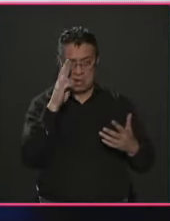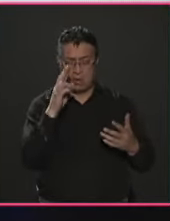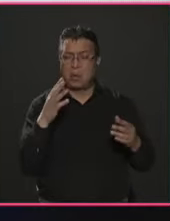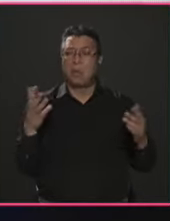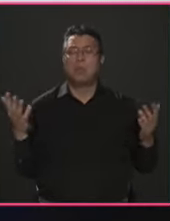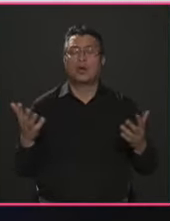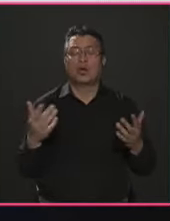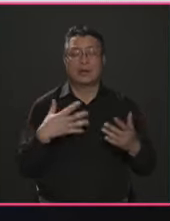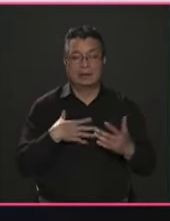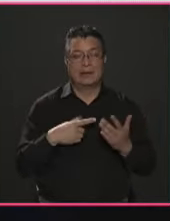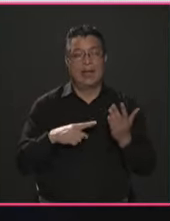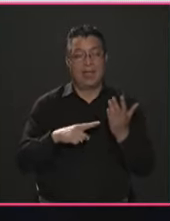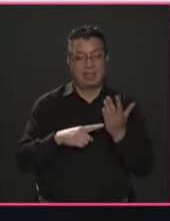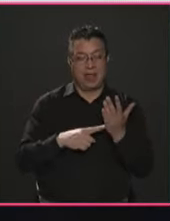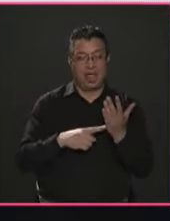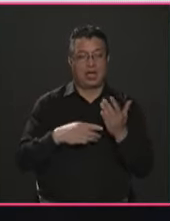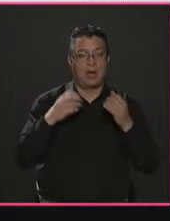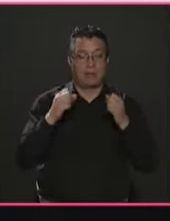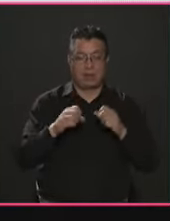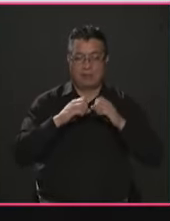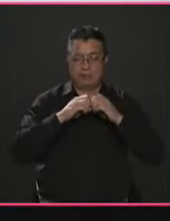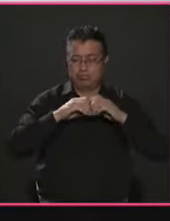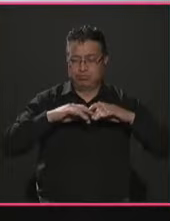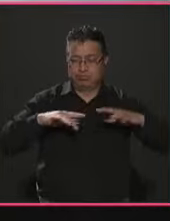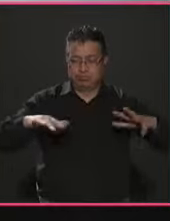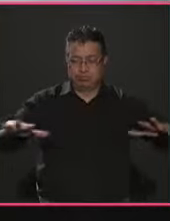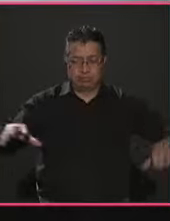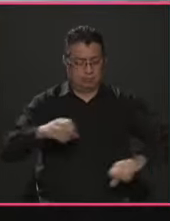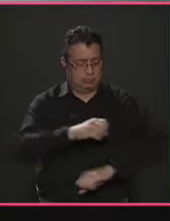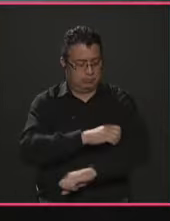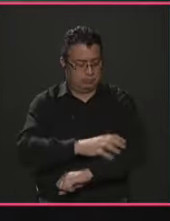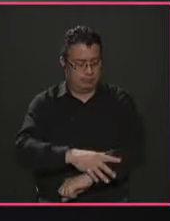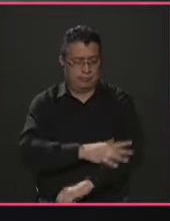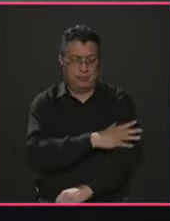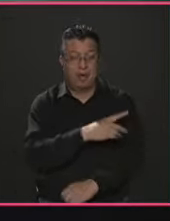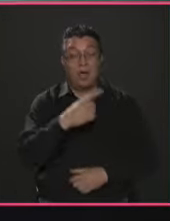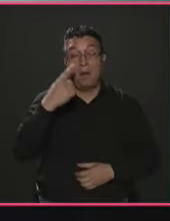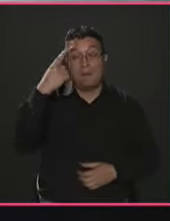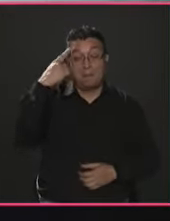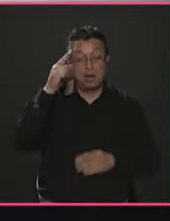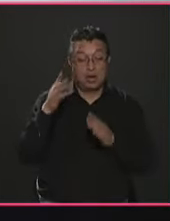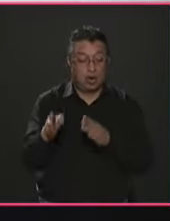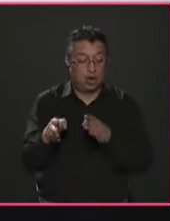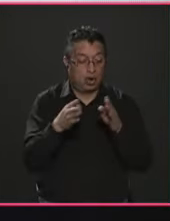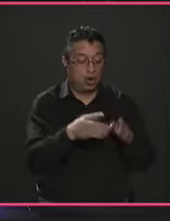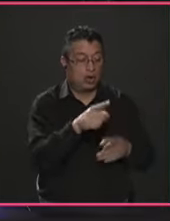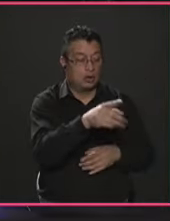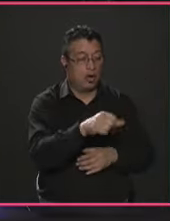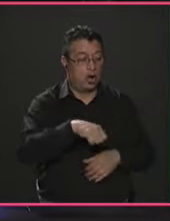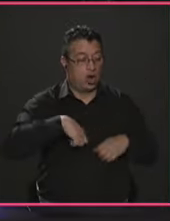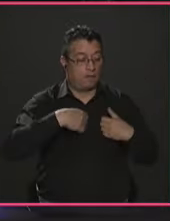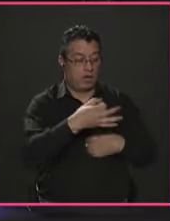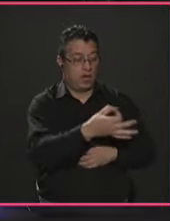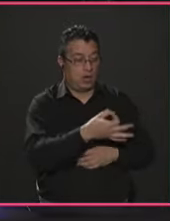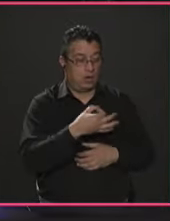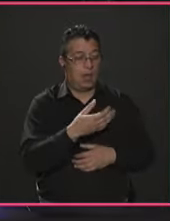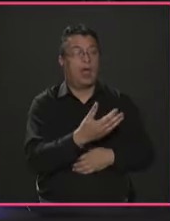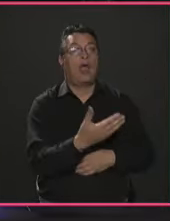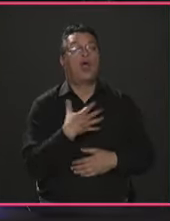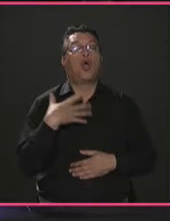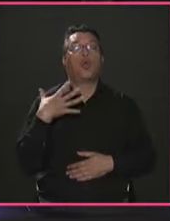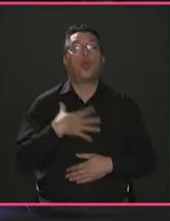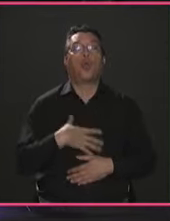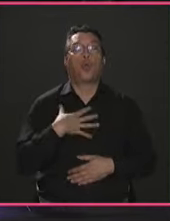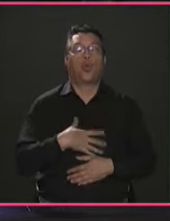queremos poner la tecnología para llegar a gran parte de la población Pero por otra parte los jóvenes nos dicen pero a nosotros nos gusta